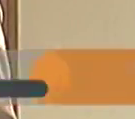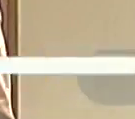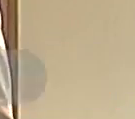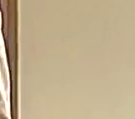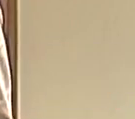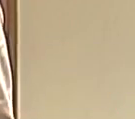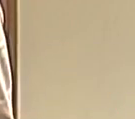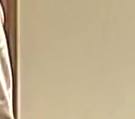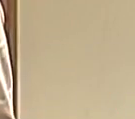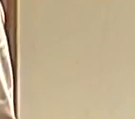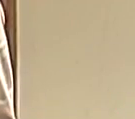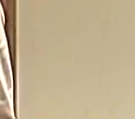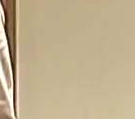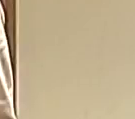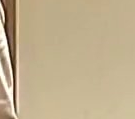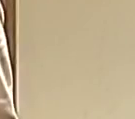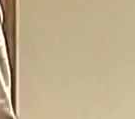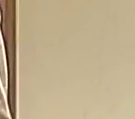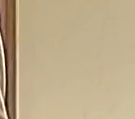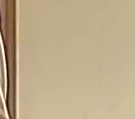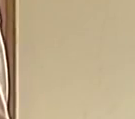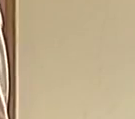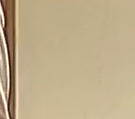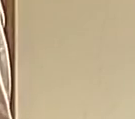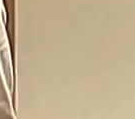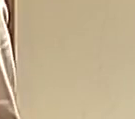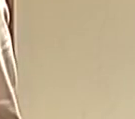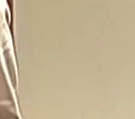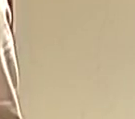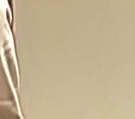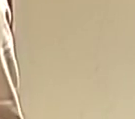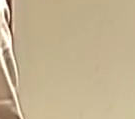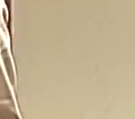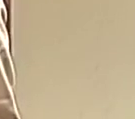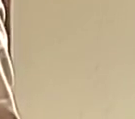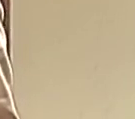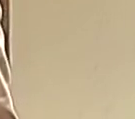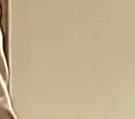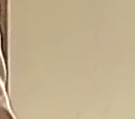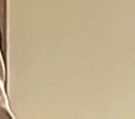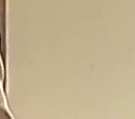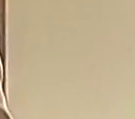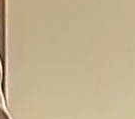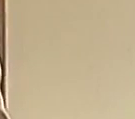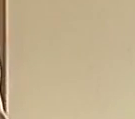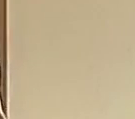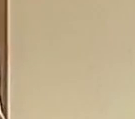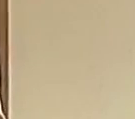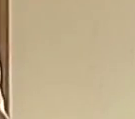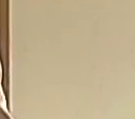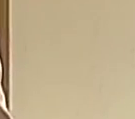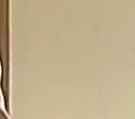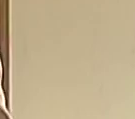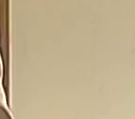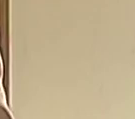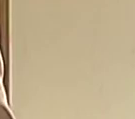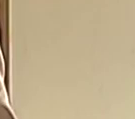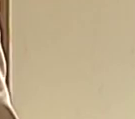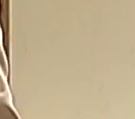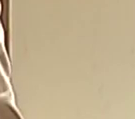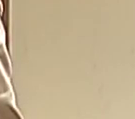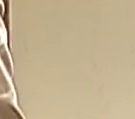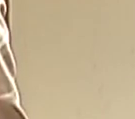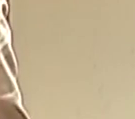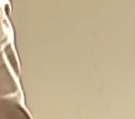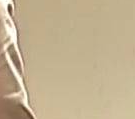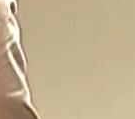tiempos de respuesta por parte de las autoridades y de esta manera pues atacar la impunidad en nuestro país. De inmediato vamos a escuchar